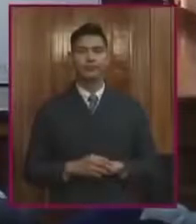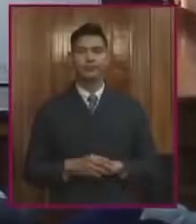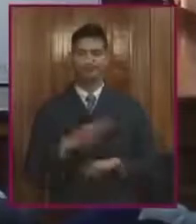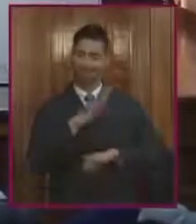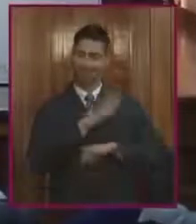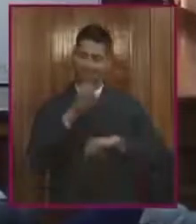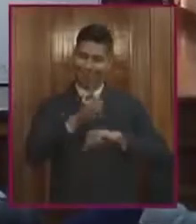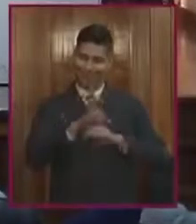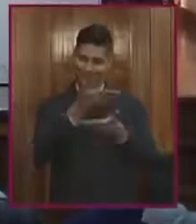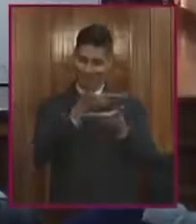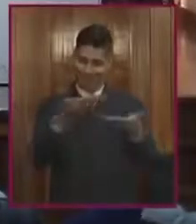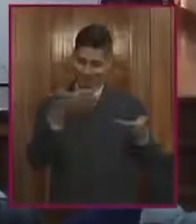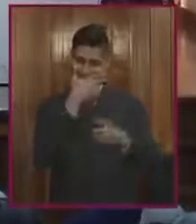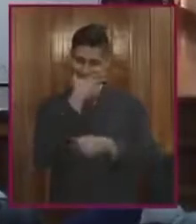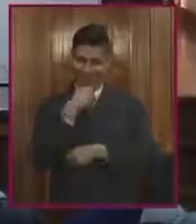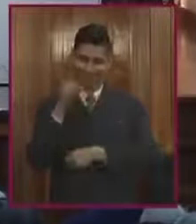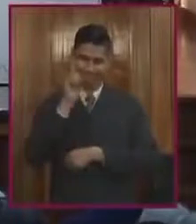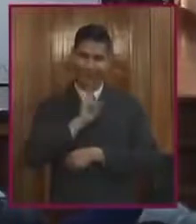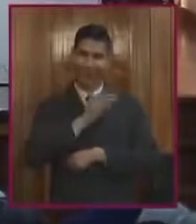Buenos días a todos ustedes. Buen día.